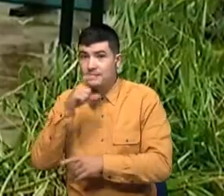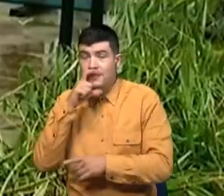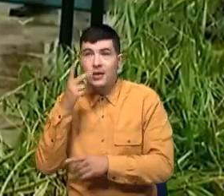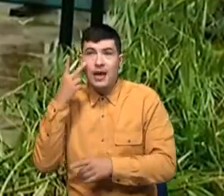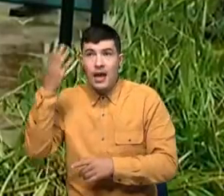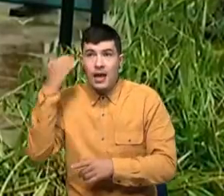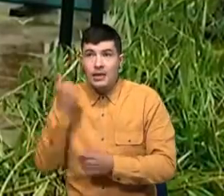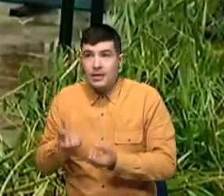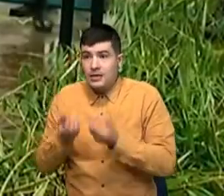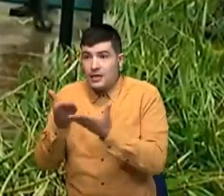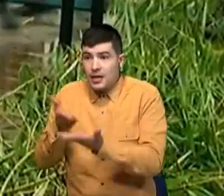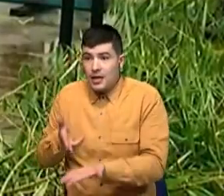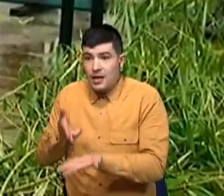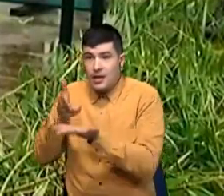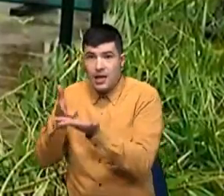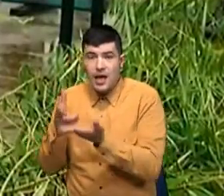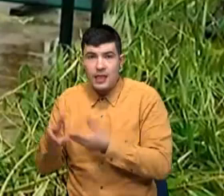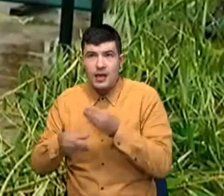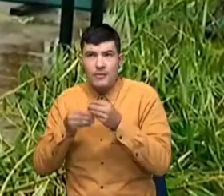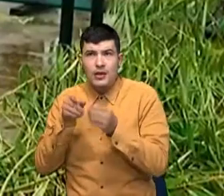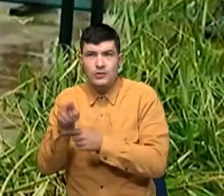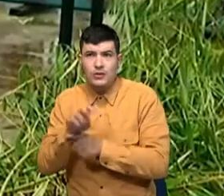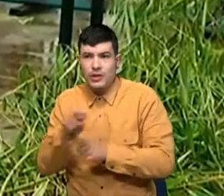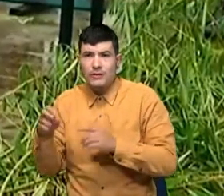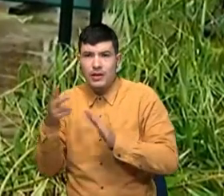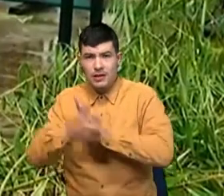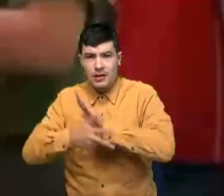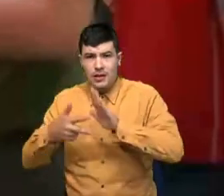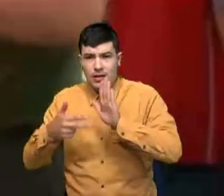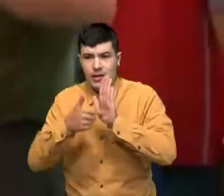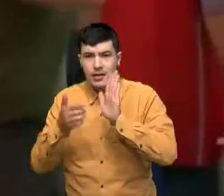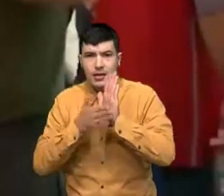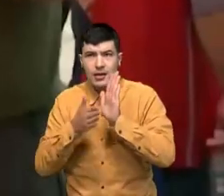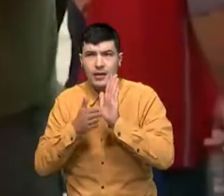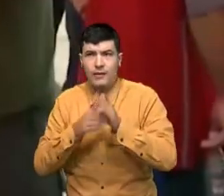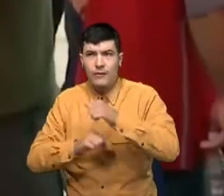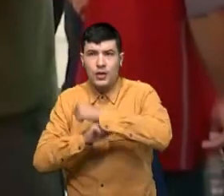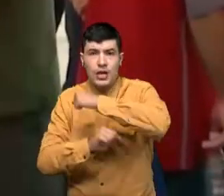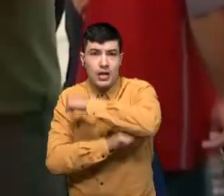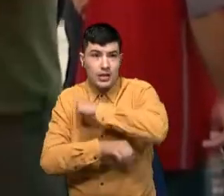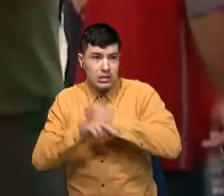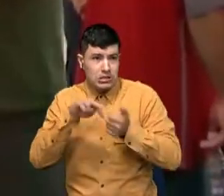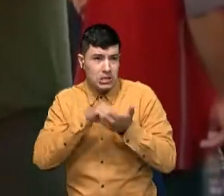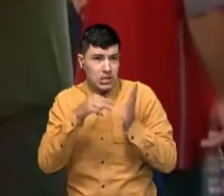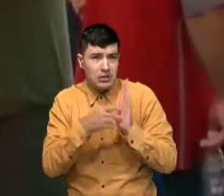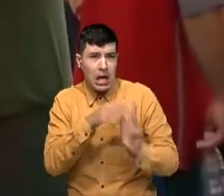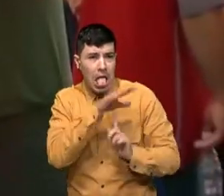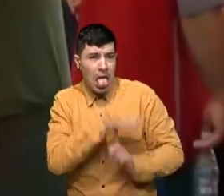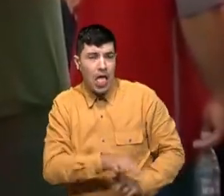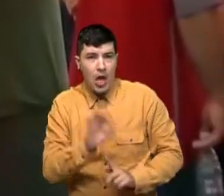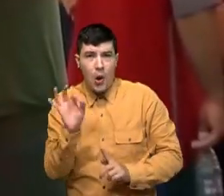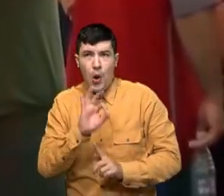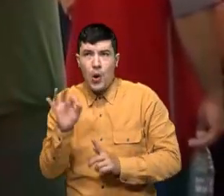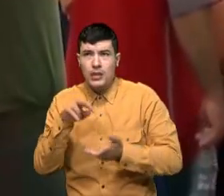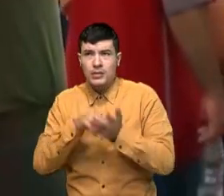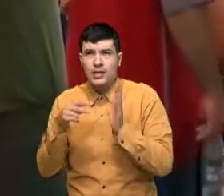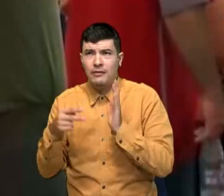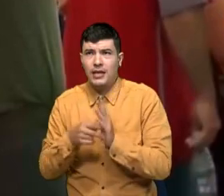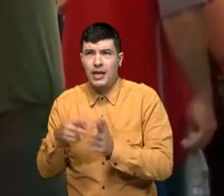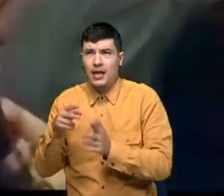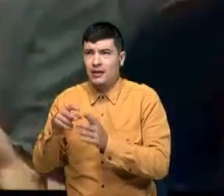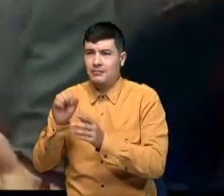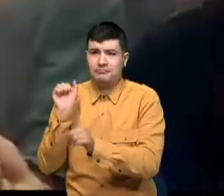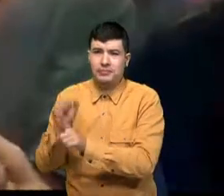con fusiles y elevarán a rango constitucional el fortalecimiento de las mismas en aras de no dejarse humillar ni mucho menos convertirse en el patio trasero de